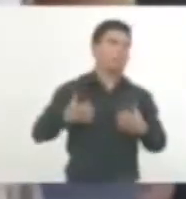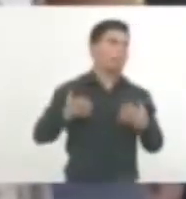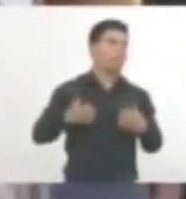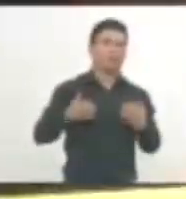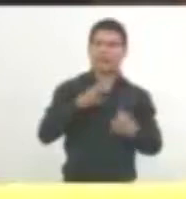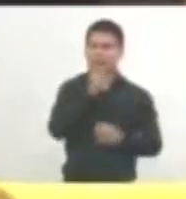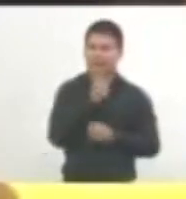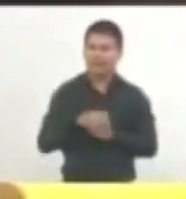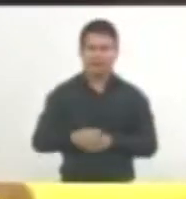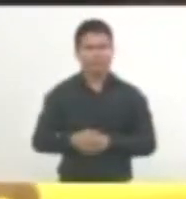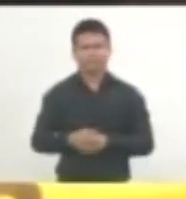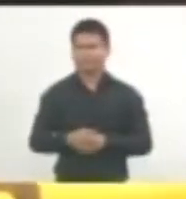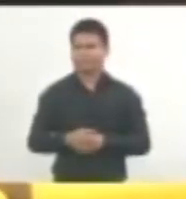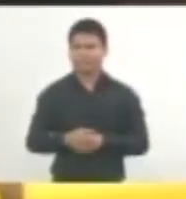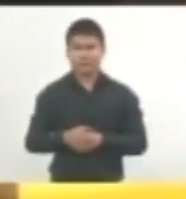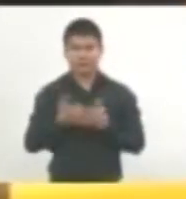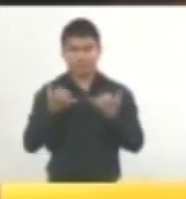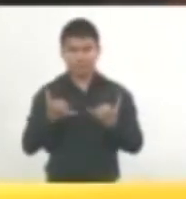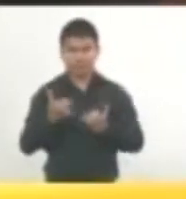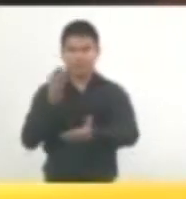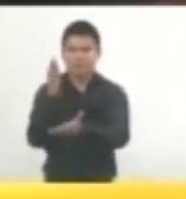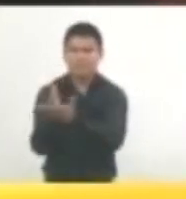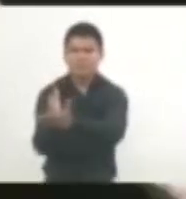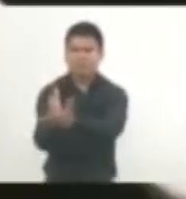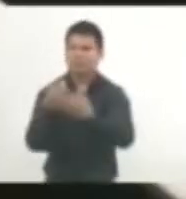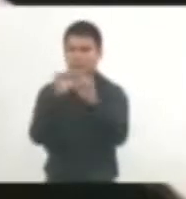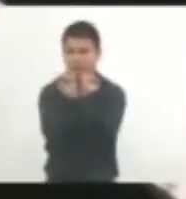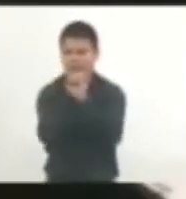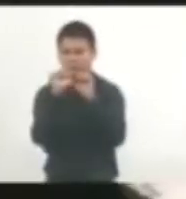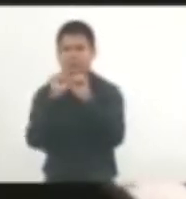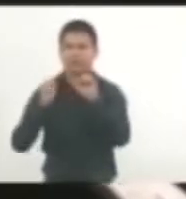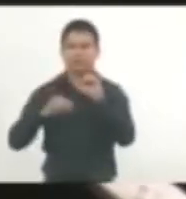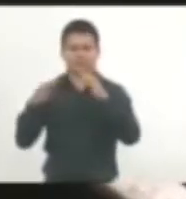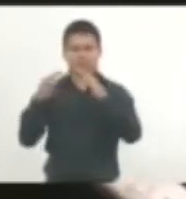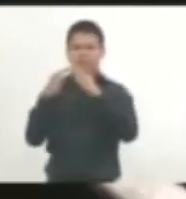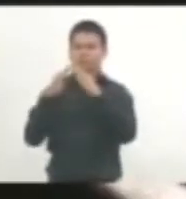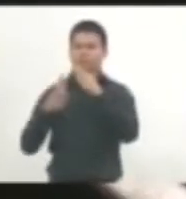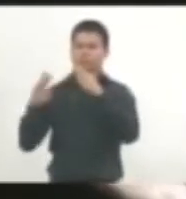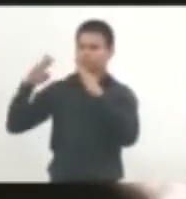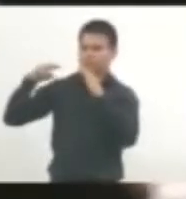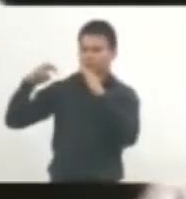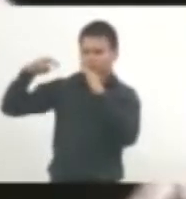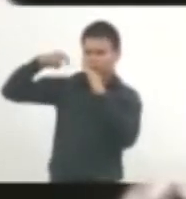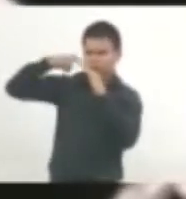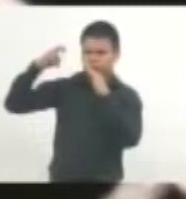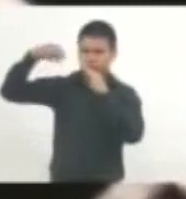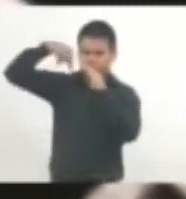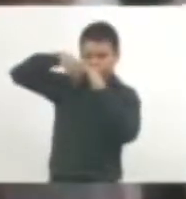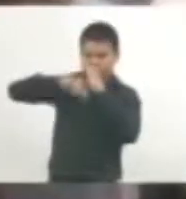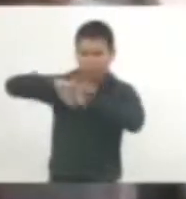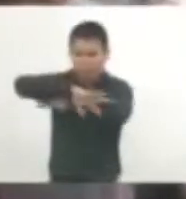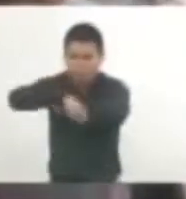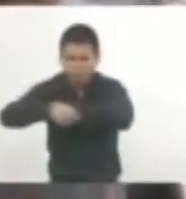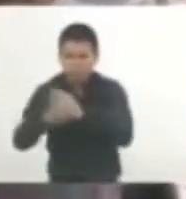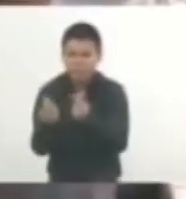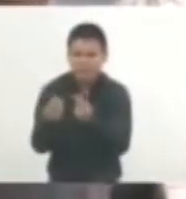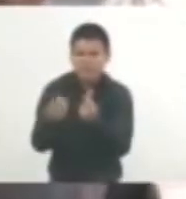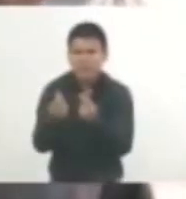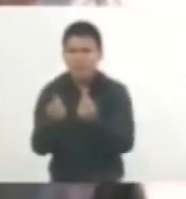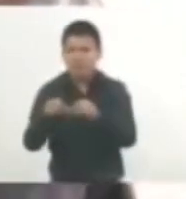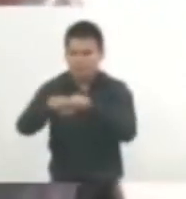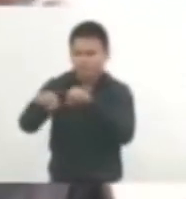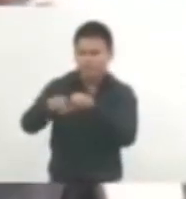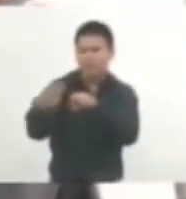de Sucre, descubrieron esta mañana que delincuentes ingresaron al local por el techo y se hurtaron el dinero y otros elementos. Se llevaron